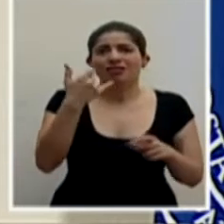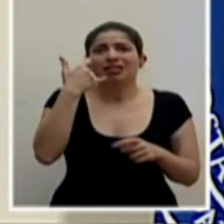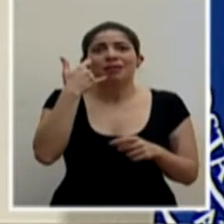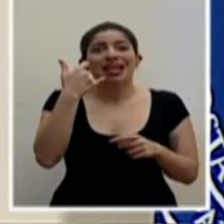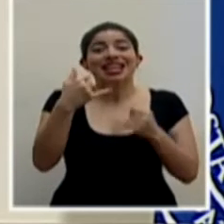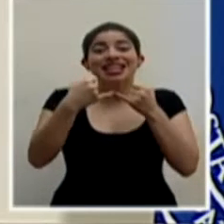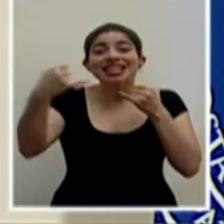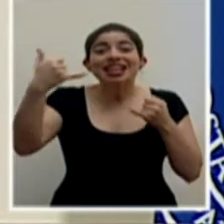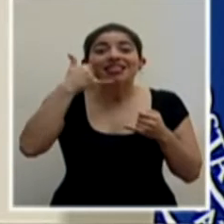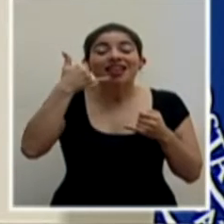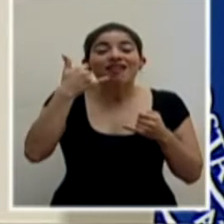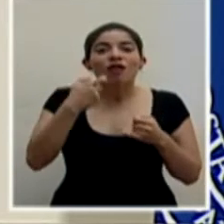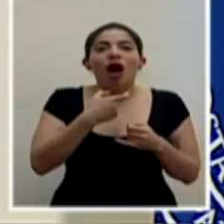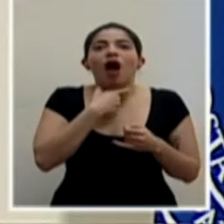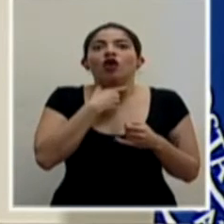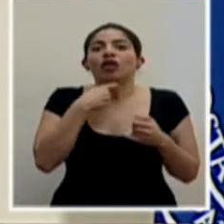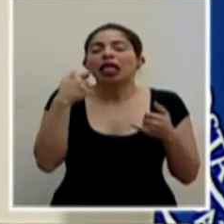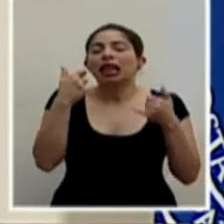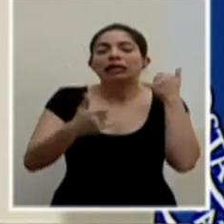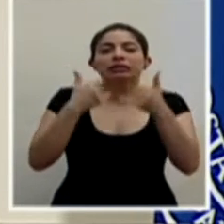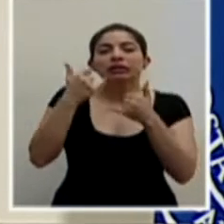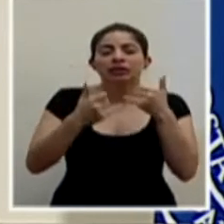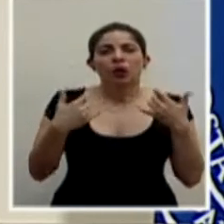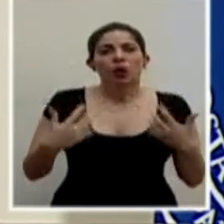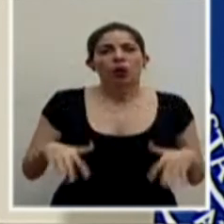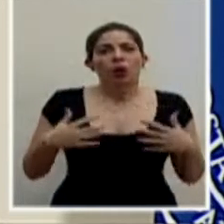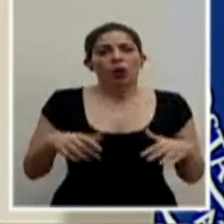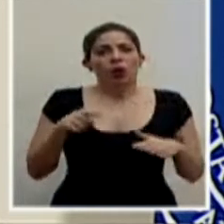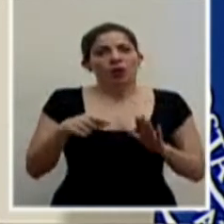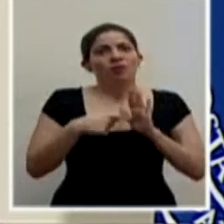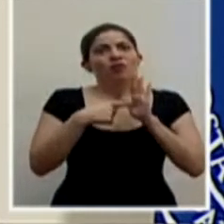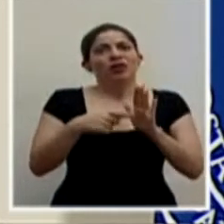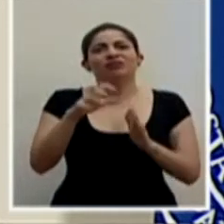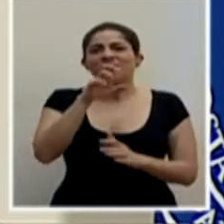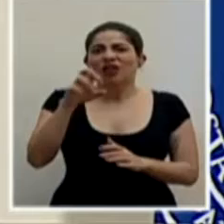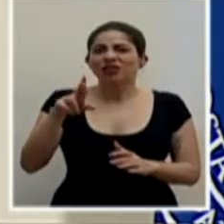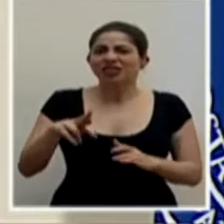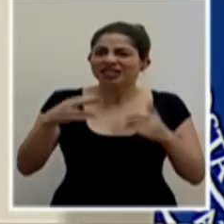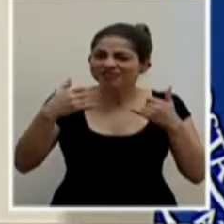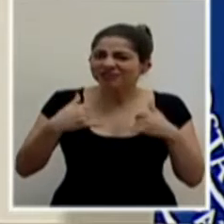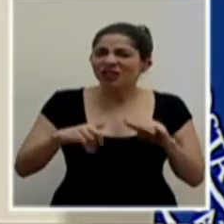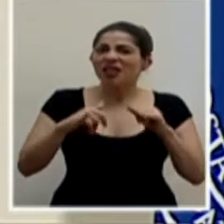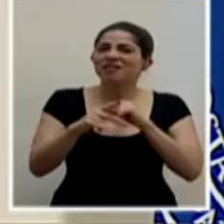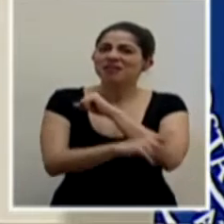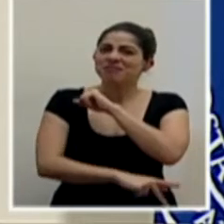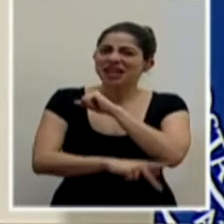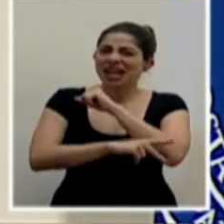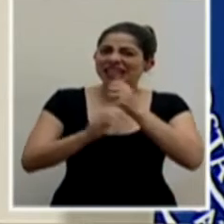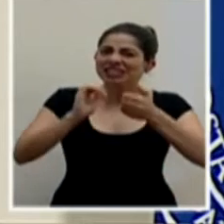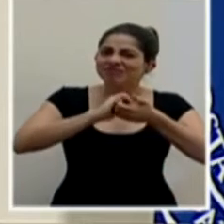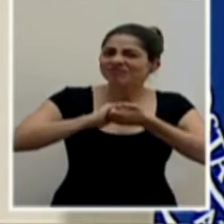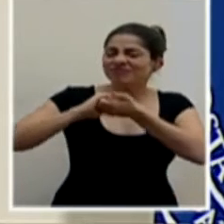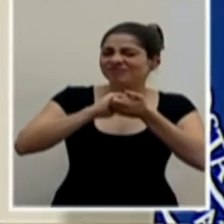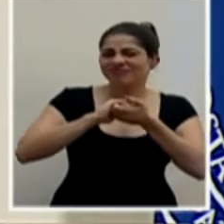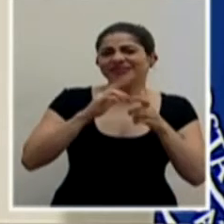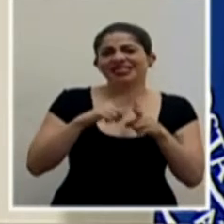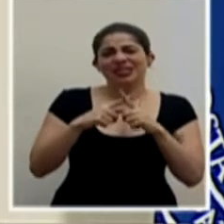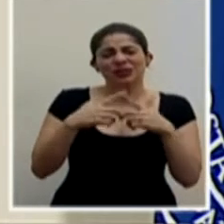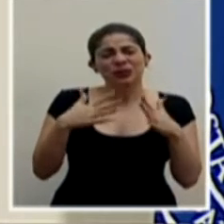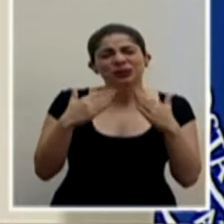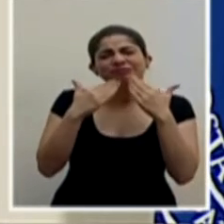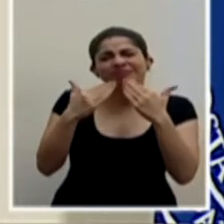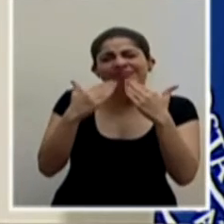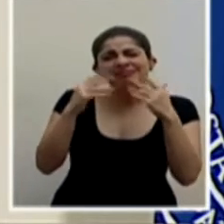línea. Y eso demuestra que Costa Rica sigue siendo un país solidario. Así que muchas gracias a todas esas